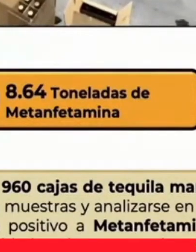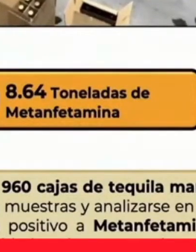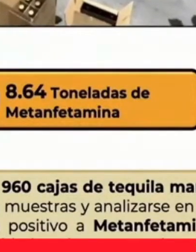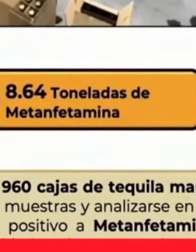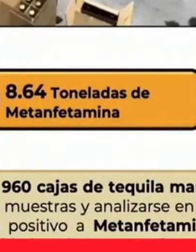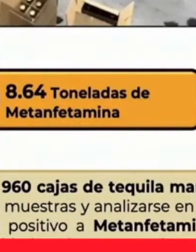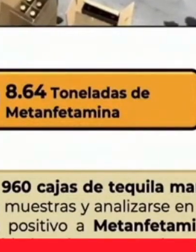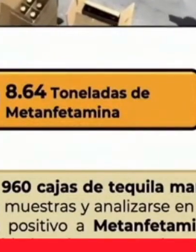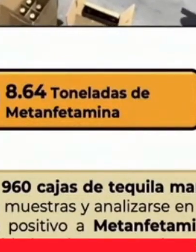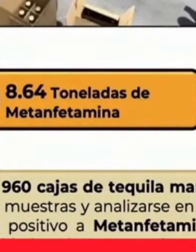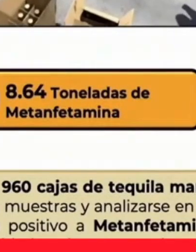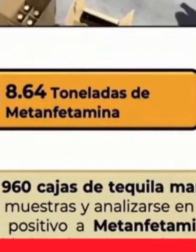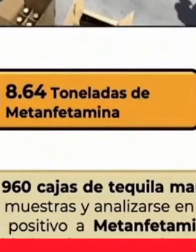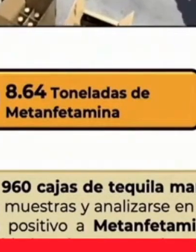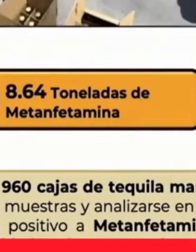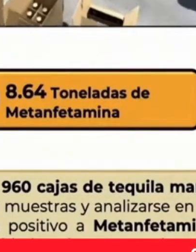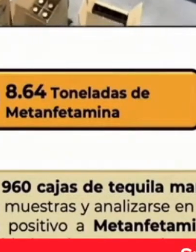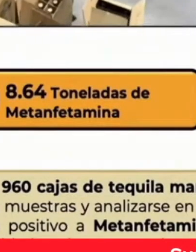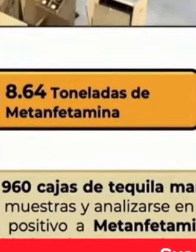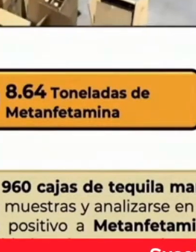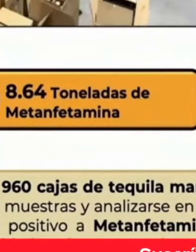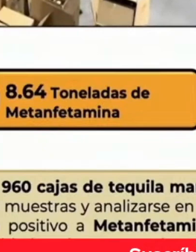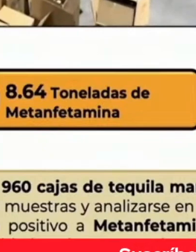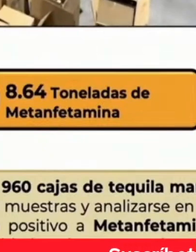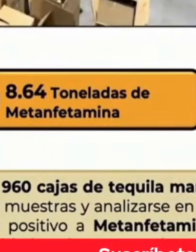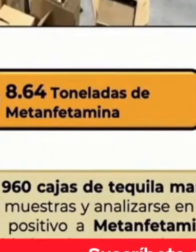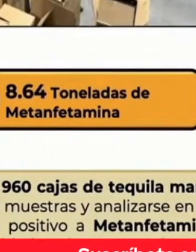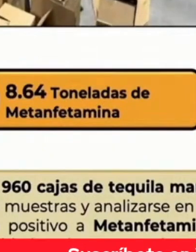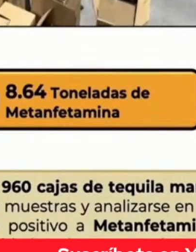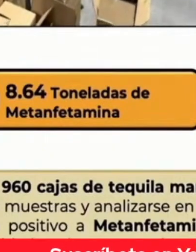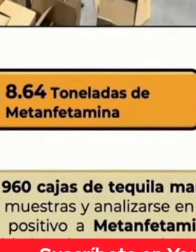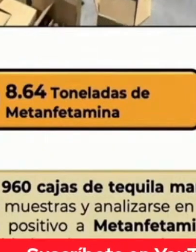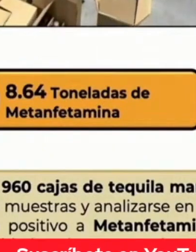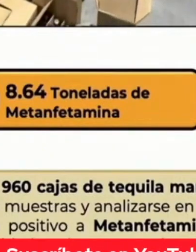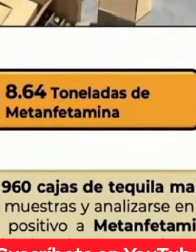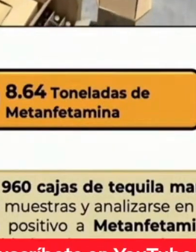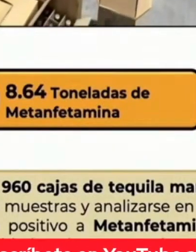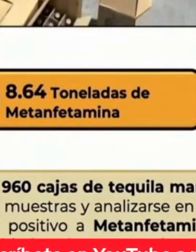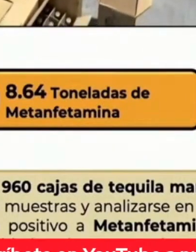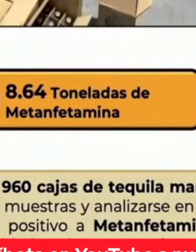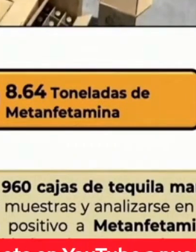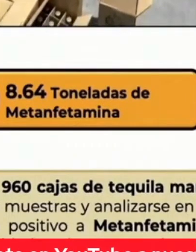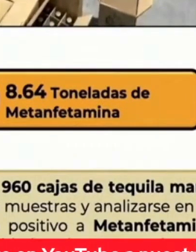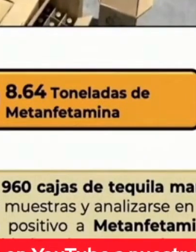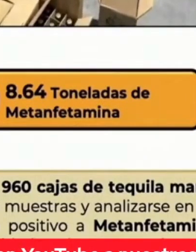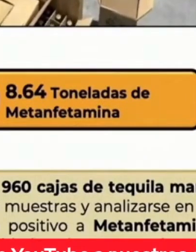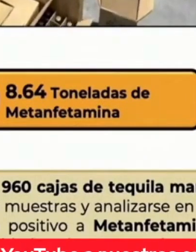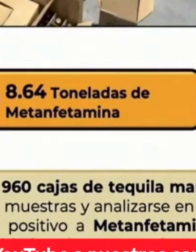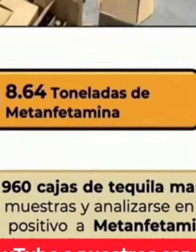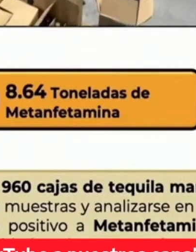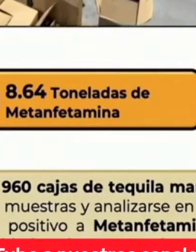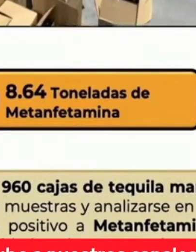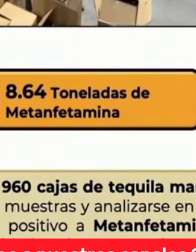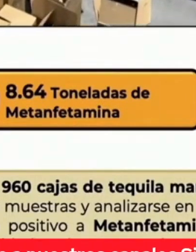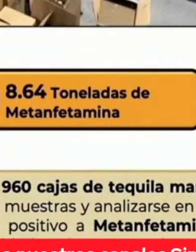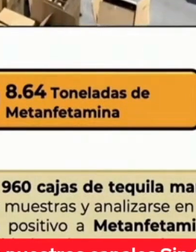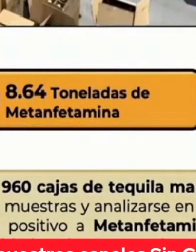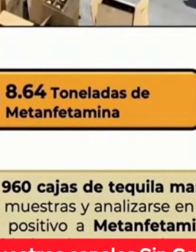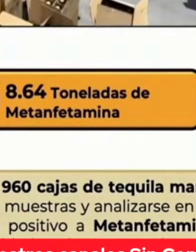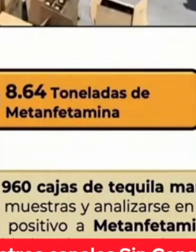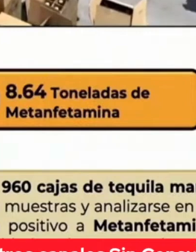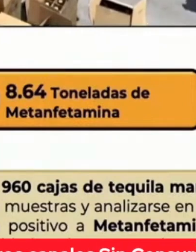toneladas con destino a Australia al tomar muestras y analizarse todo esto por nuestro laboratorio de